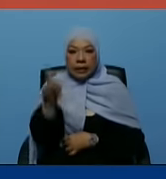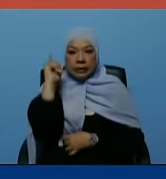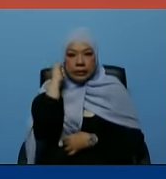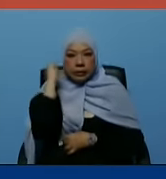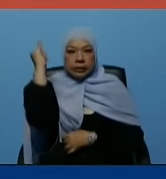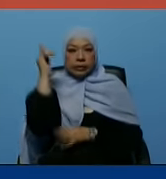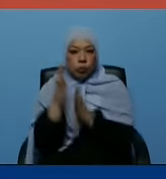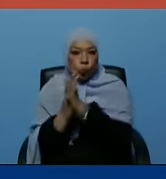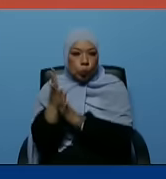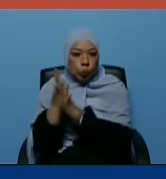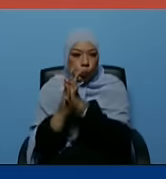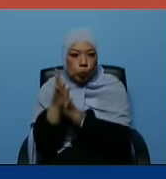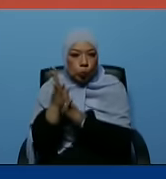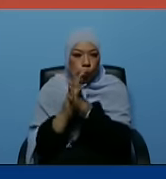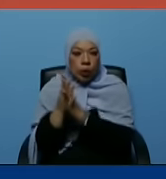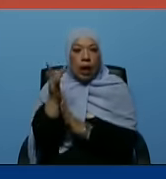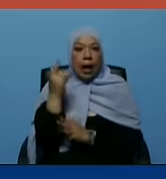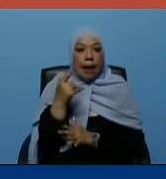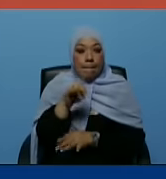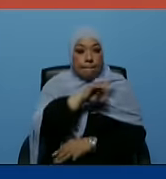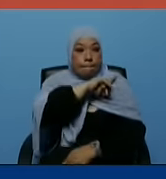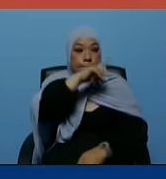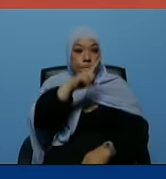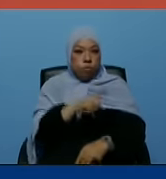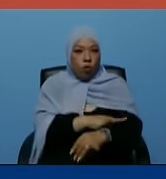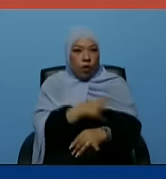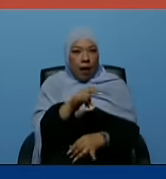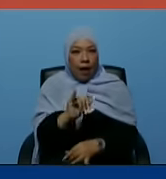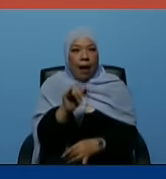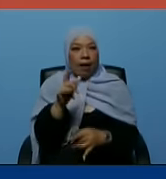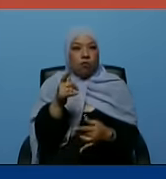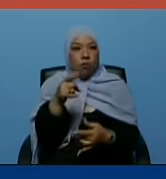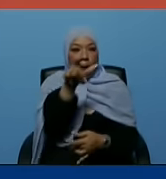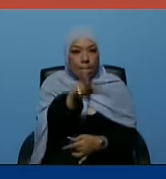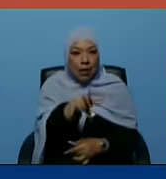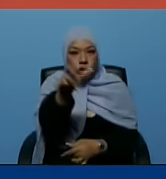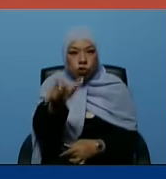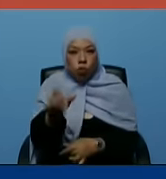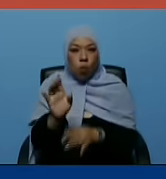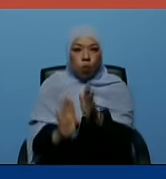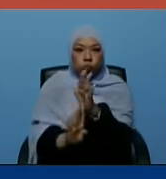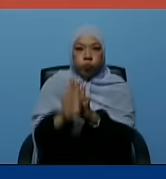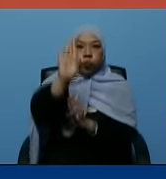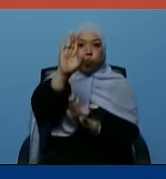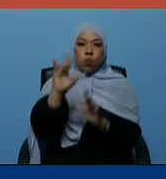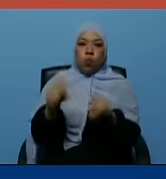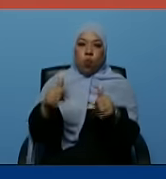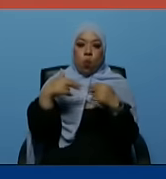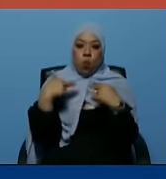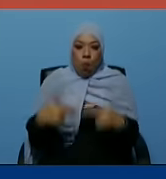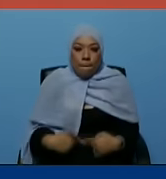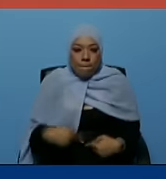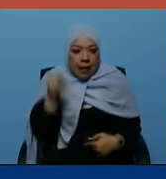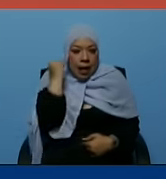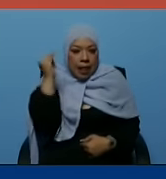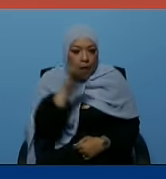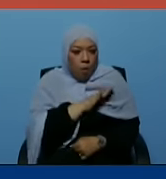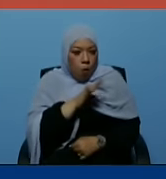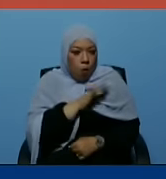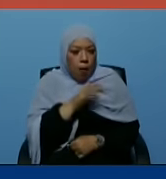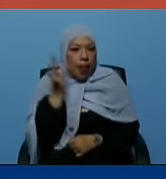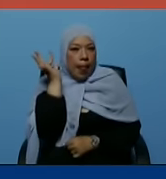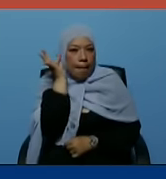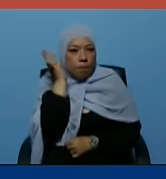económico más poderosa que se tiene porque surge del ser humano, del hombre, de la